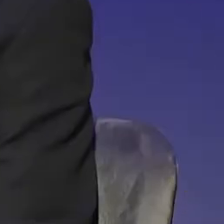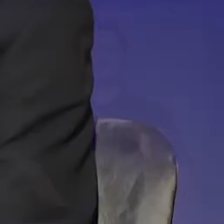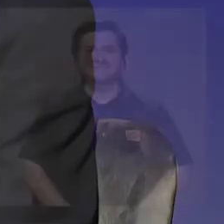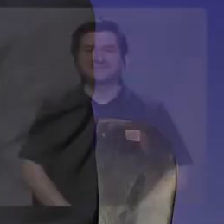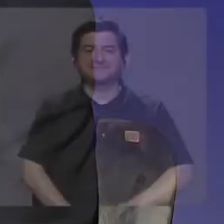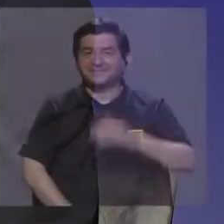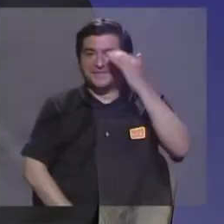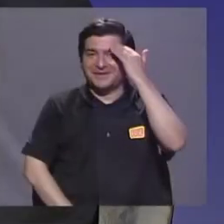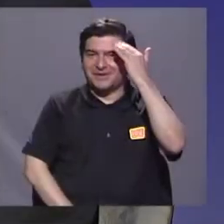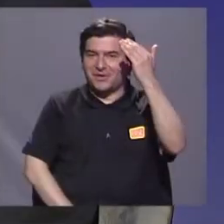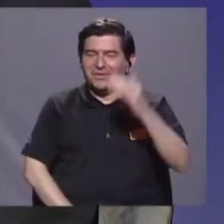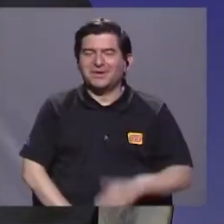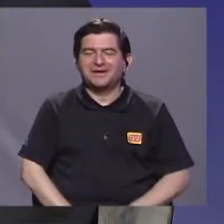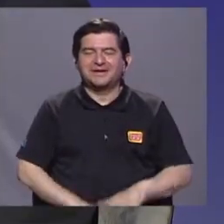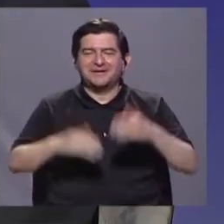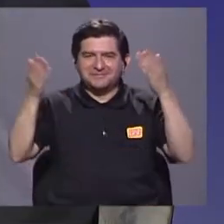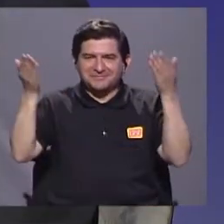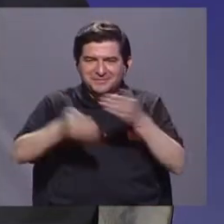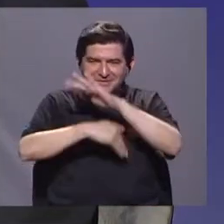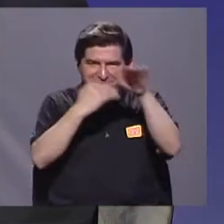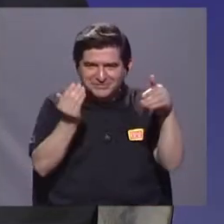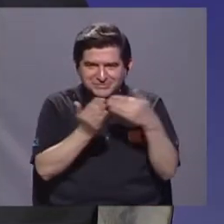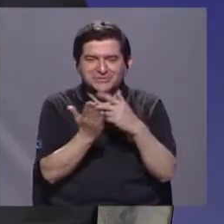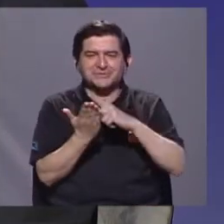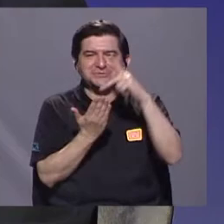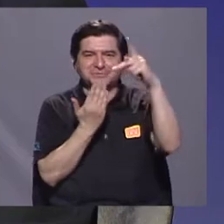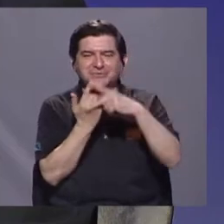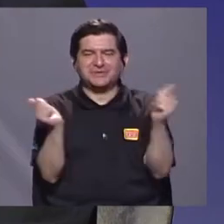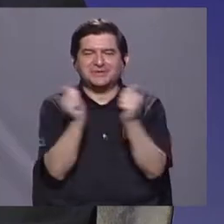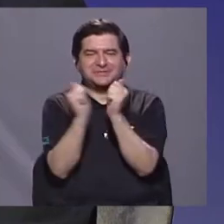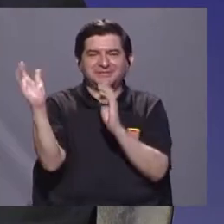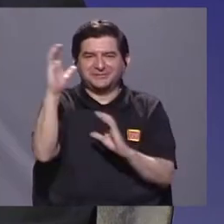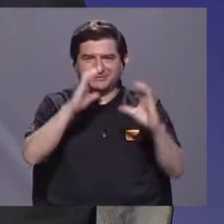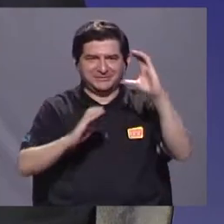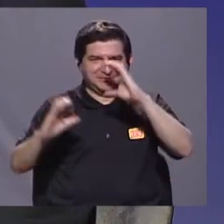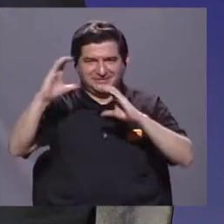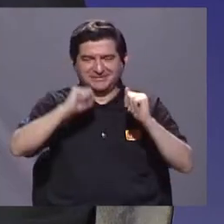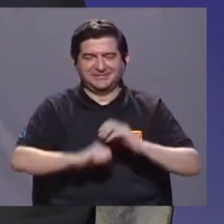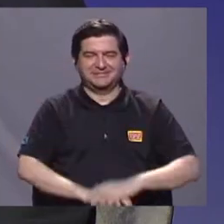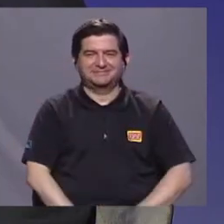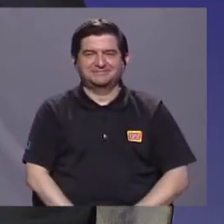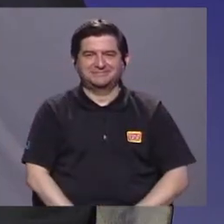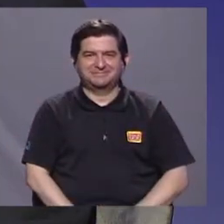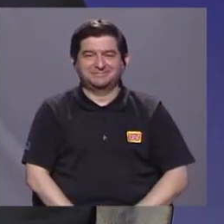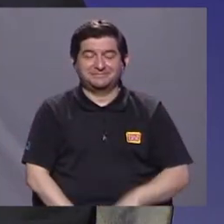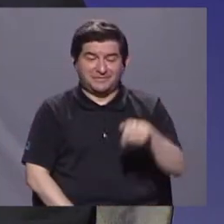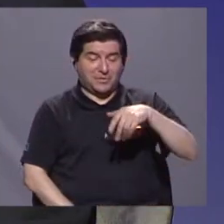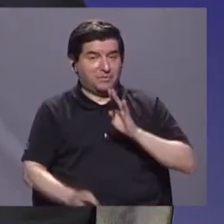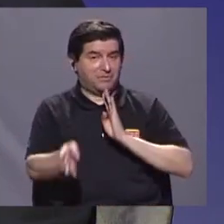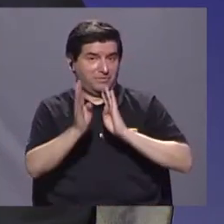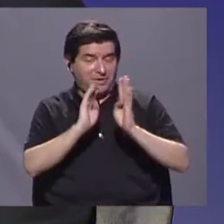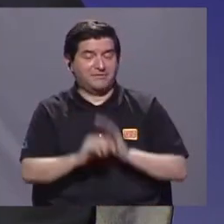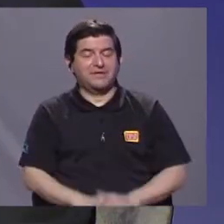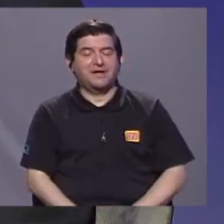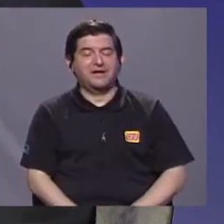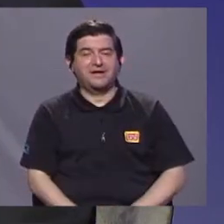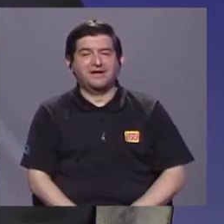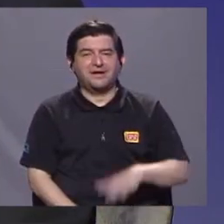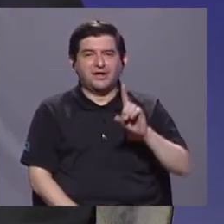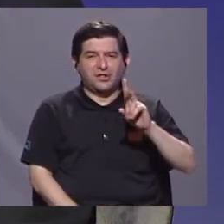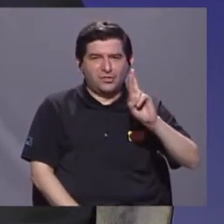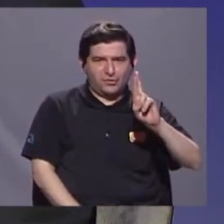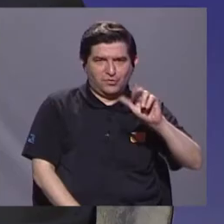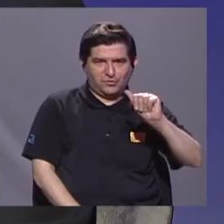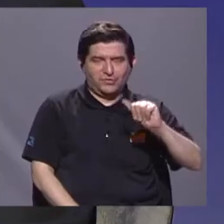hola que tal bienvenidas y bienvenidos a conciencia vamos a hablar el día de hoy con la doctora eugenia